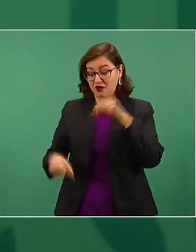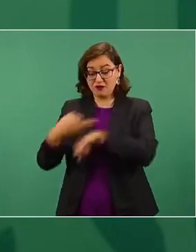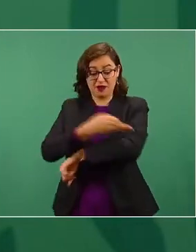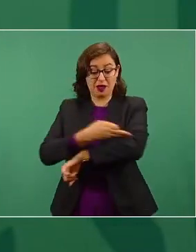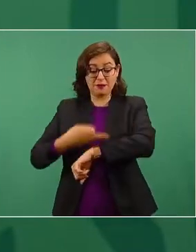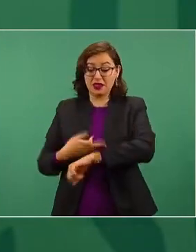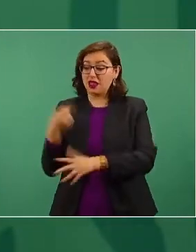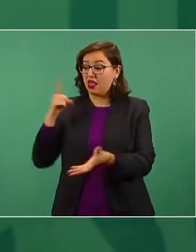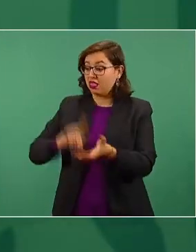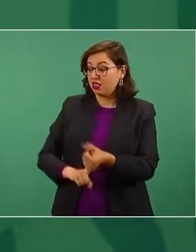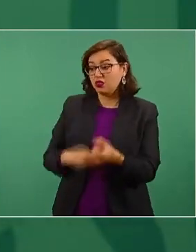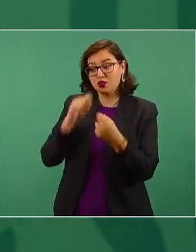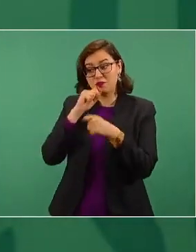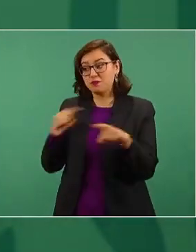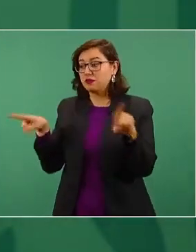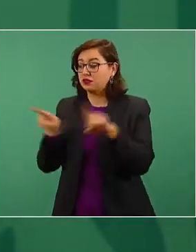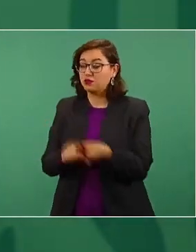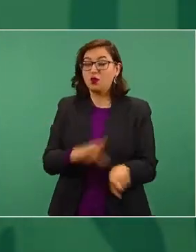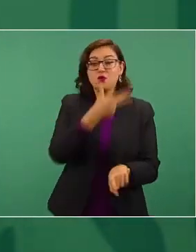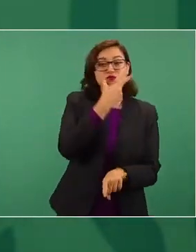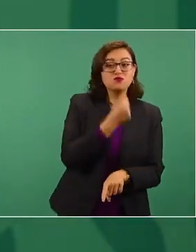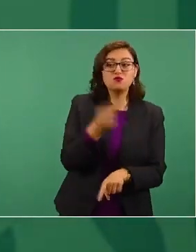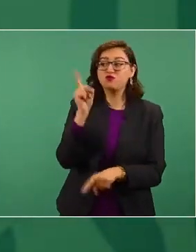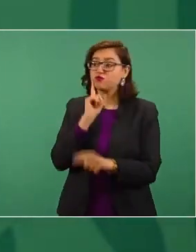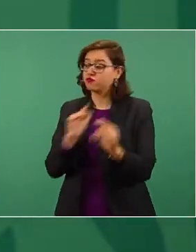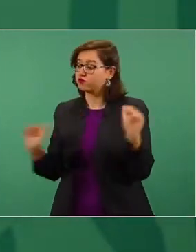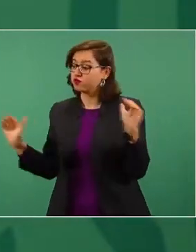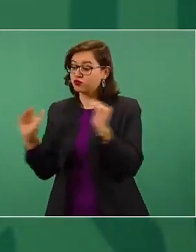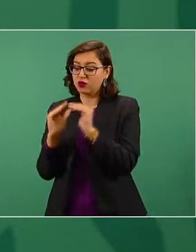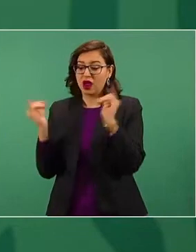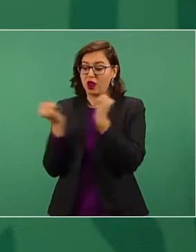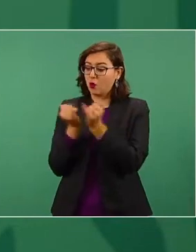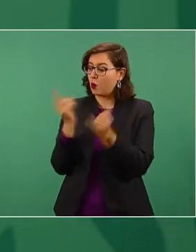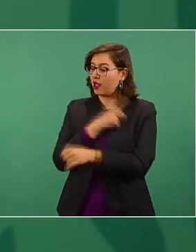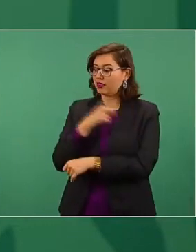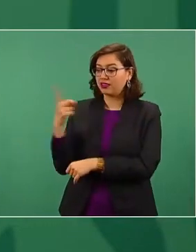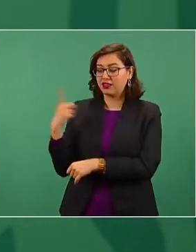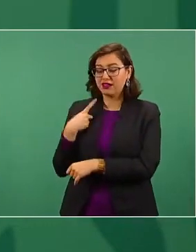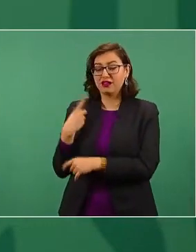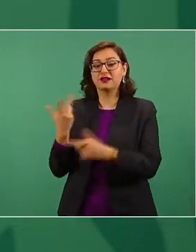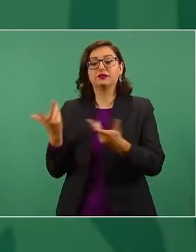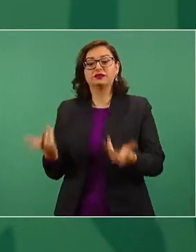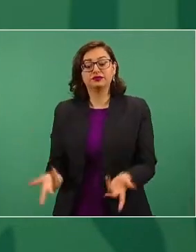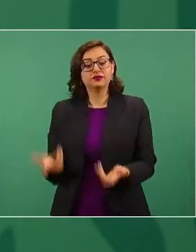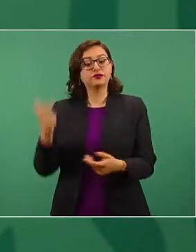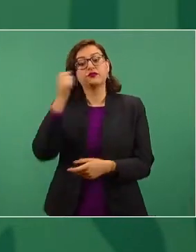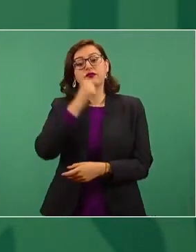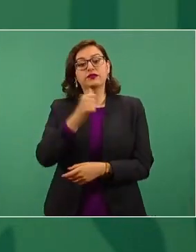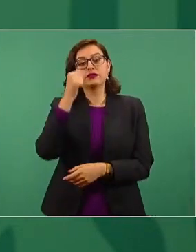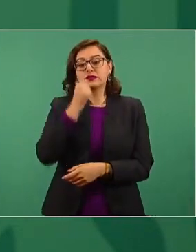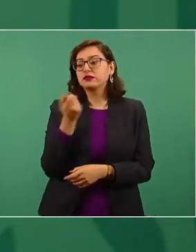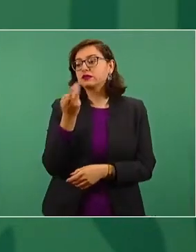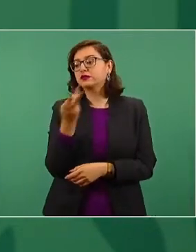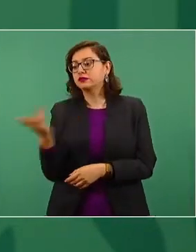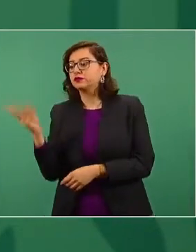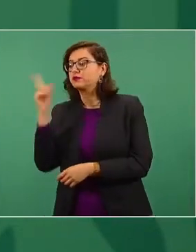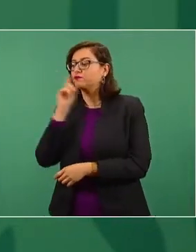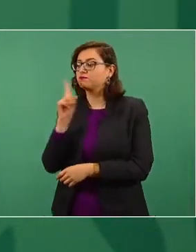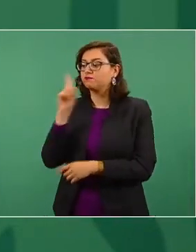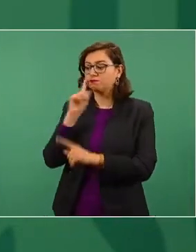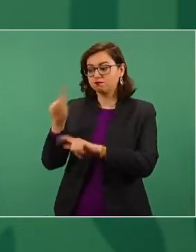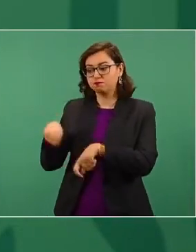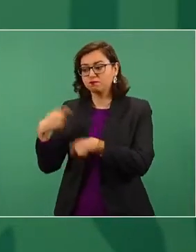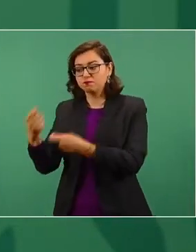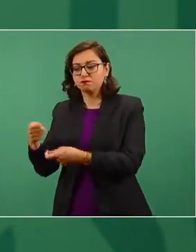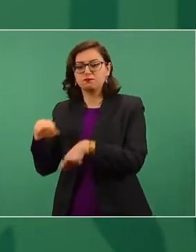tenemos convicción de que poner los cuidados en el centro y promover la participación de las mujeres y los